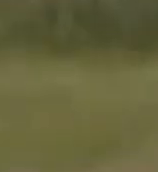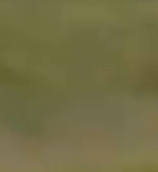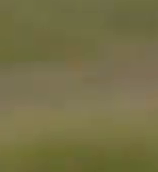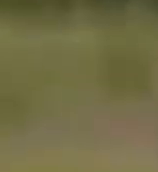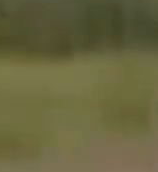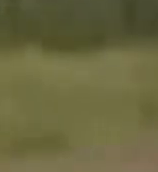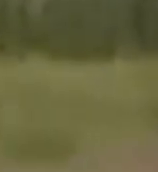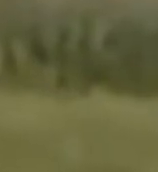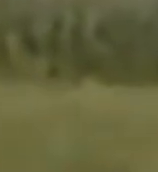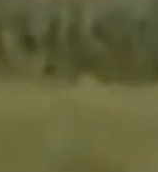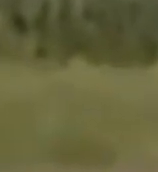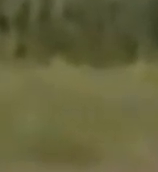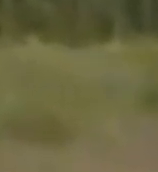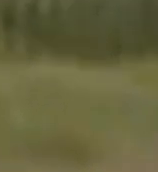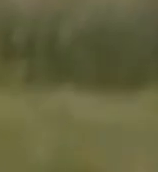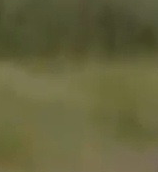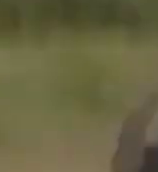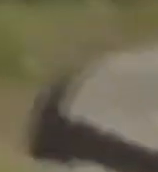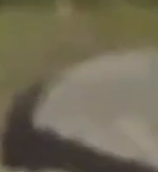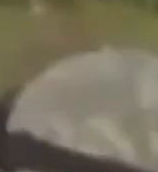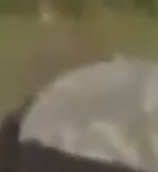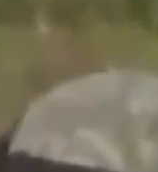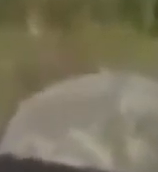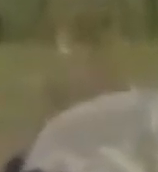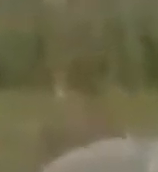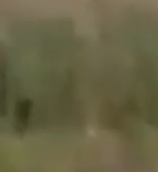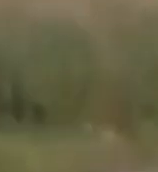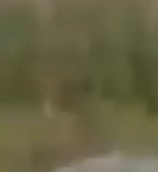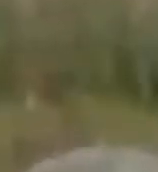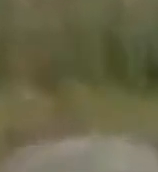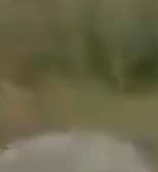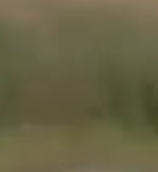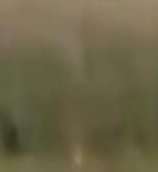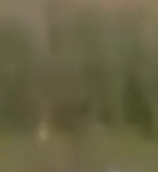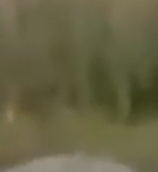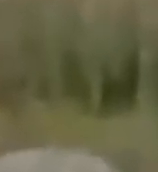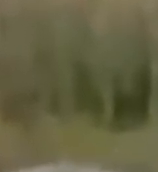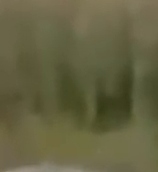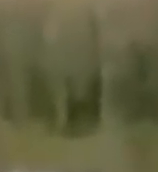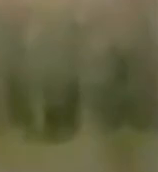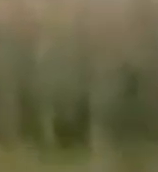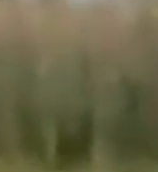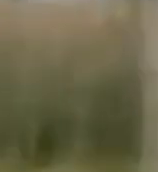unidades... ...de protección civil... ...espero... saludarte...